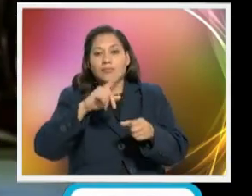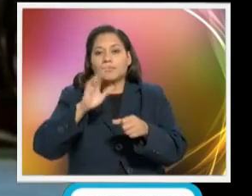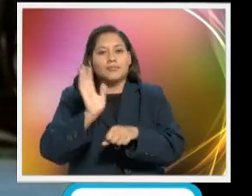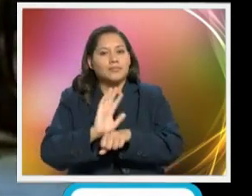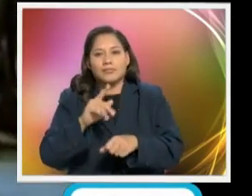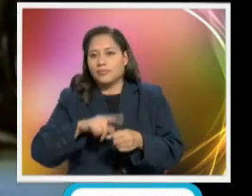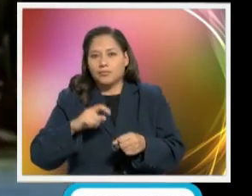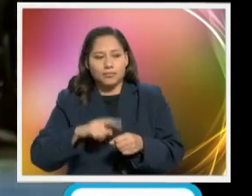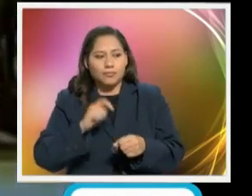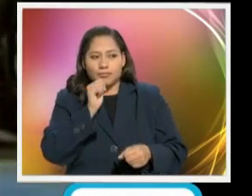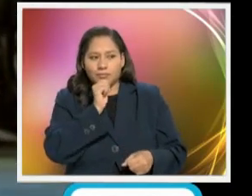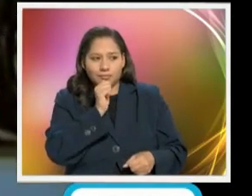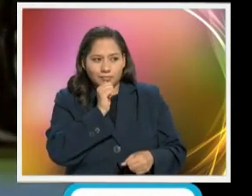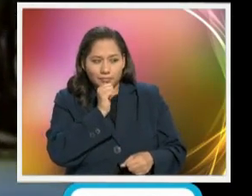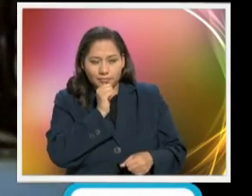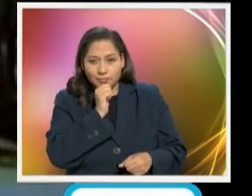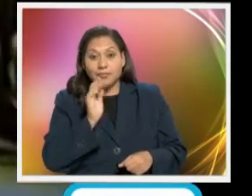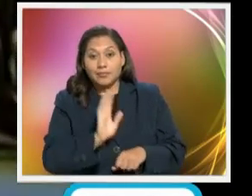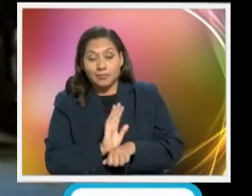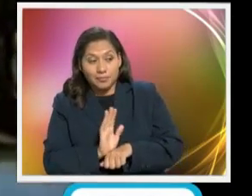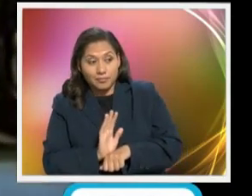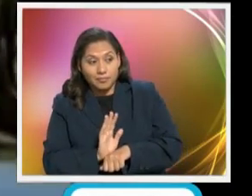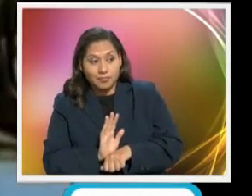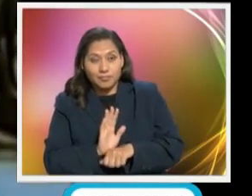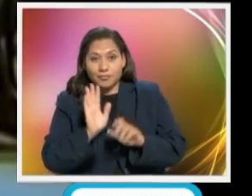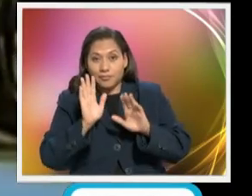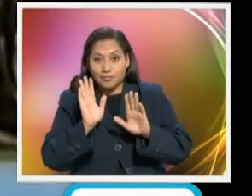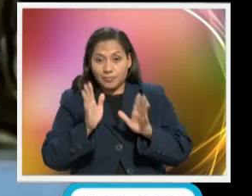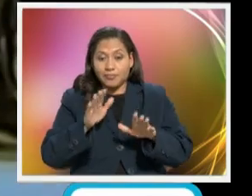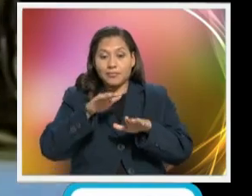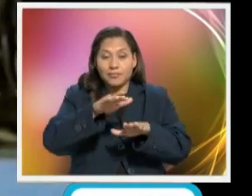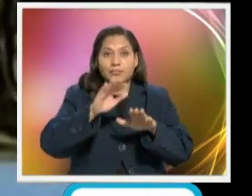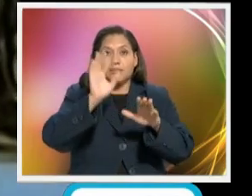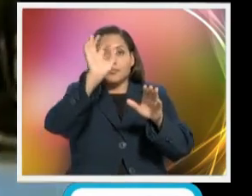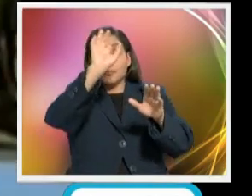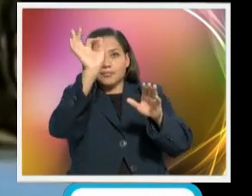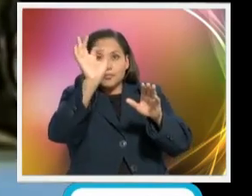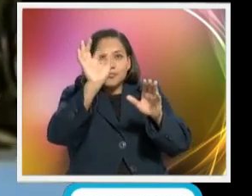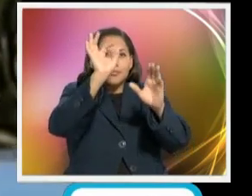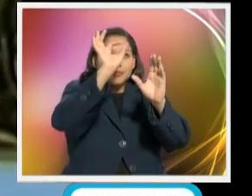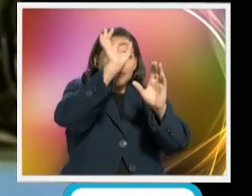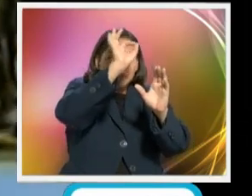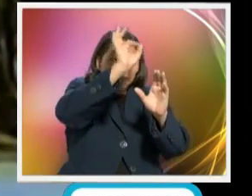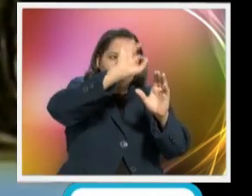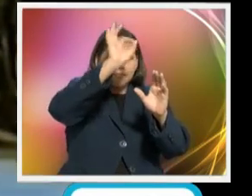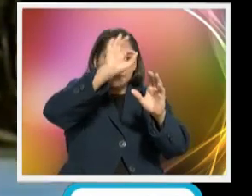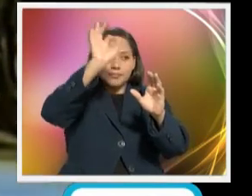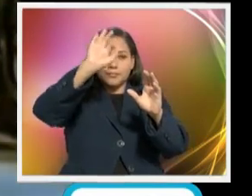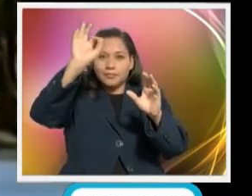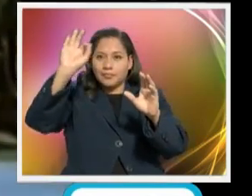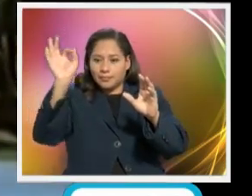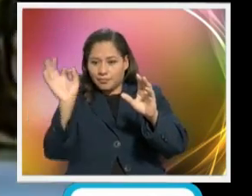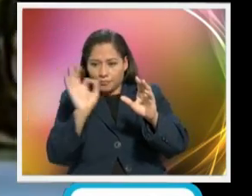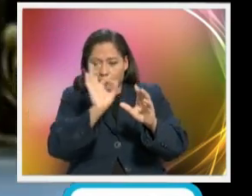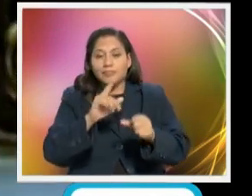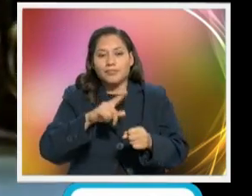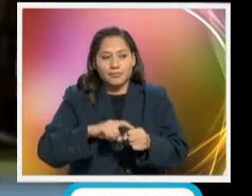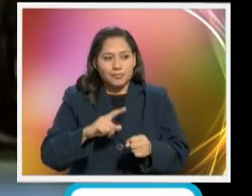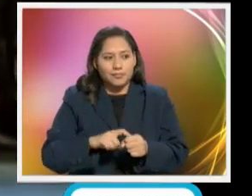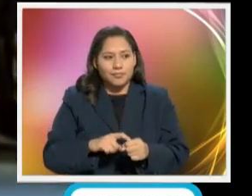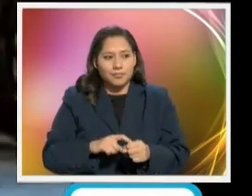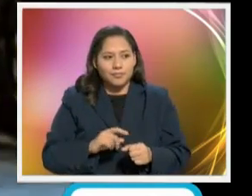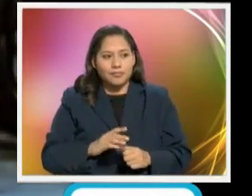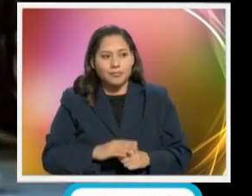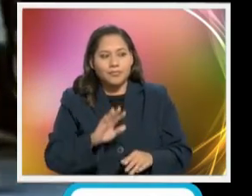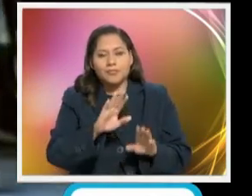color, pero entonces una vez en la película, sobre la película, pintabas cuadro por cuadro para darle, bueno,